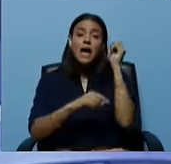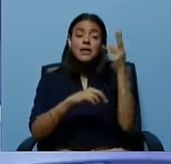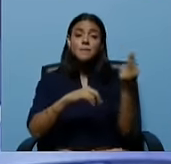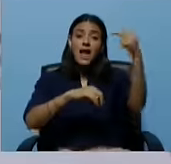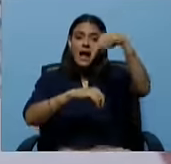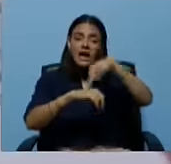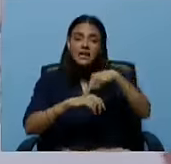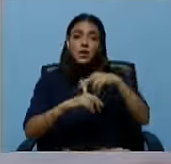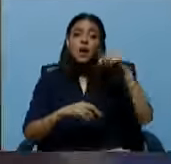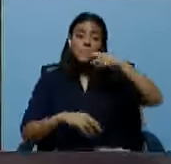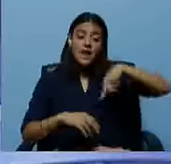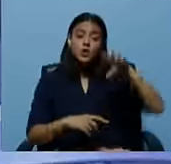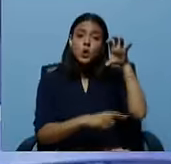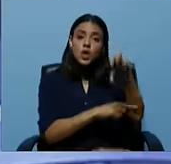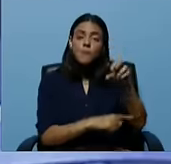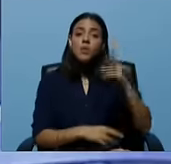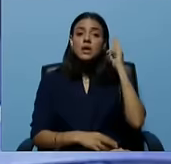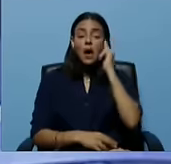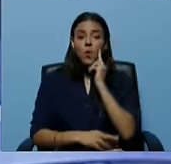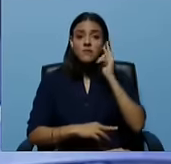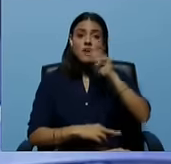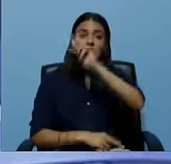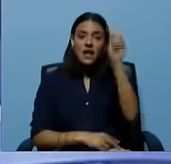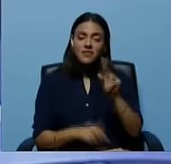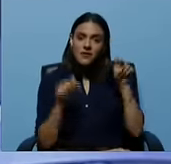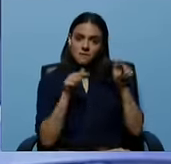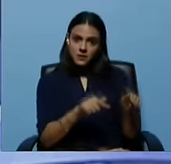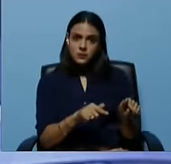Nacional de la República Bolivariana de Venezuela,